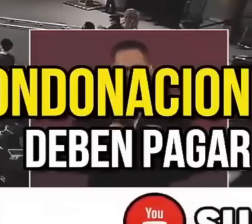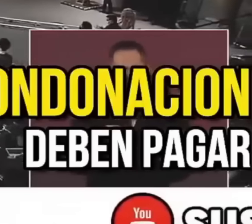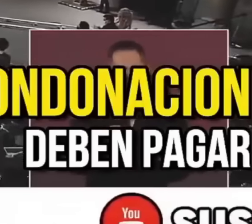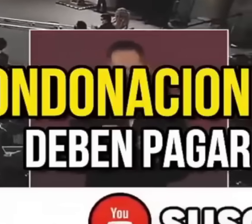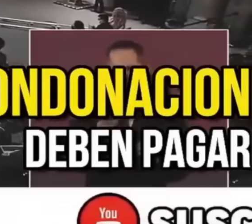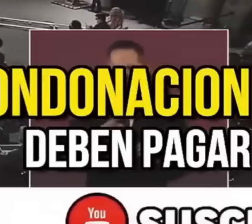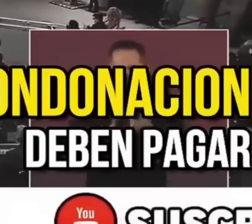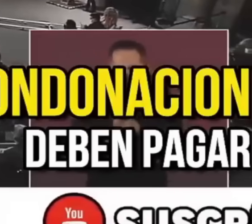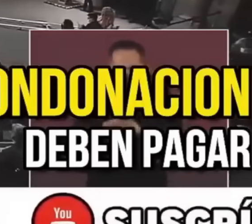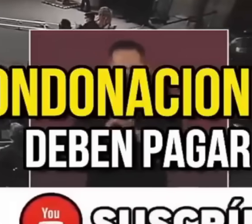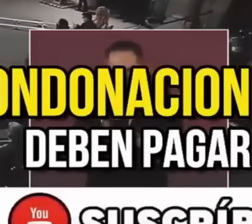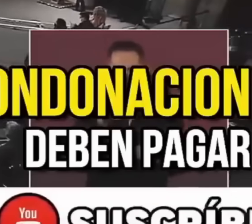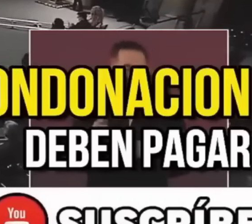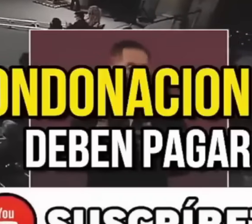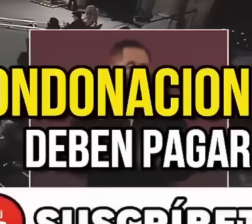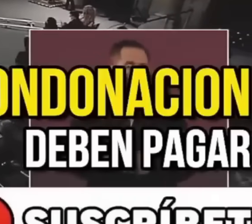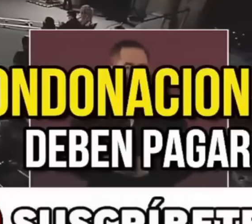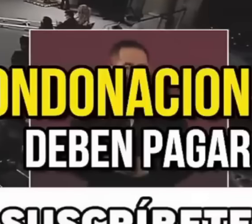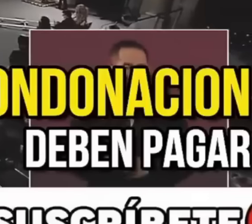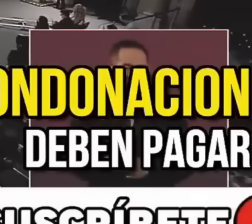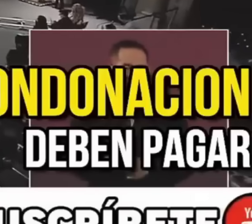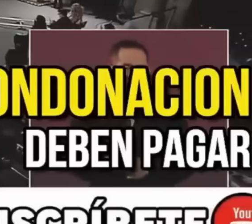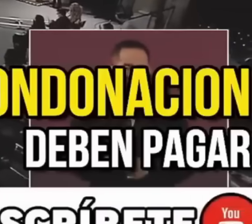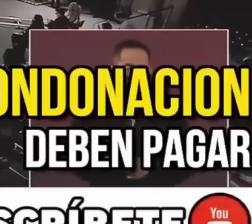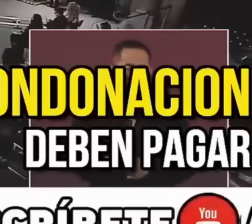ningún problema. Ahora, si